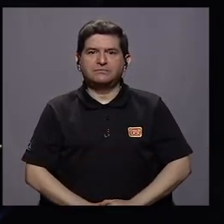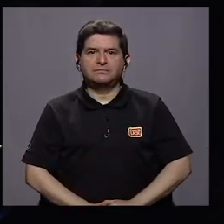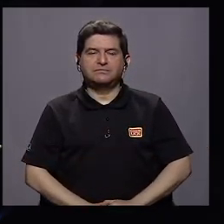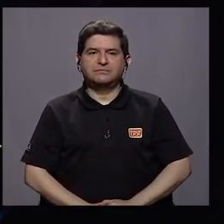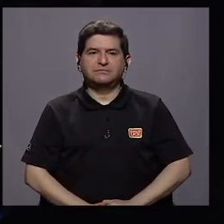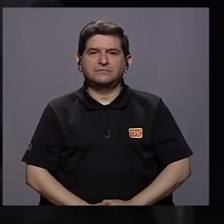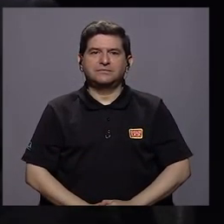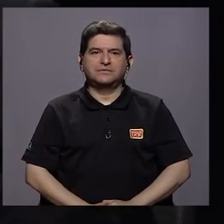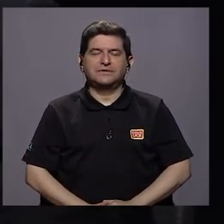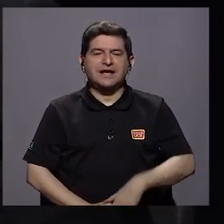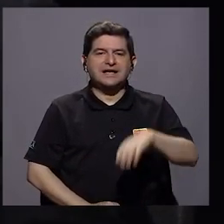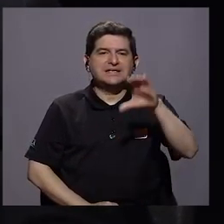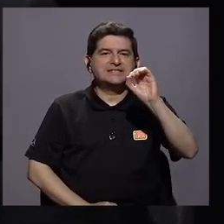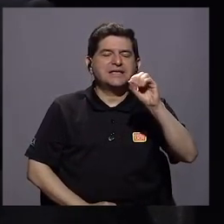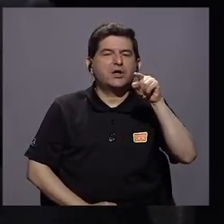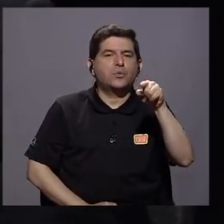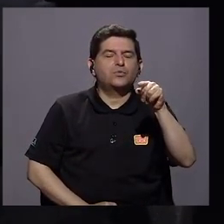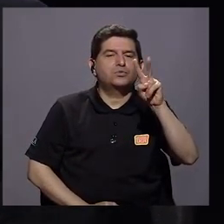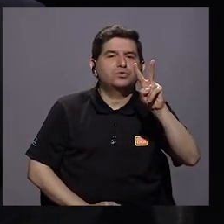es del